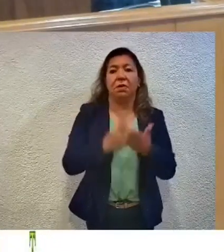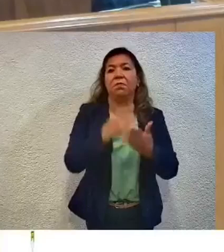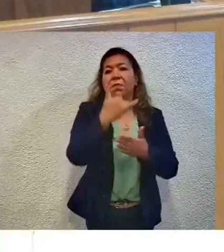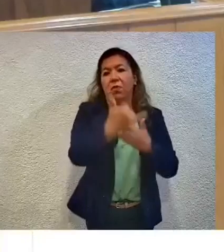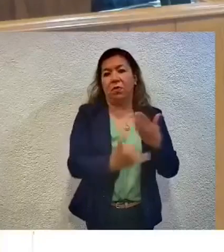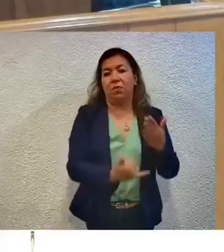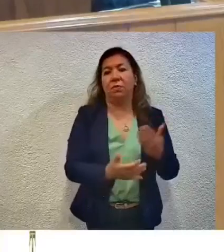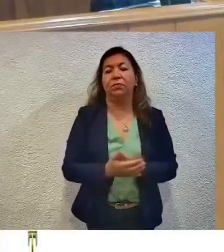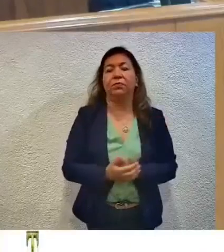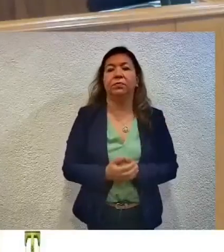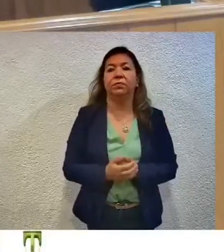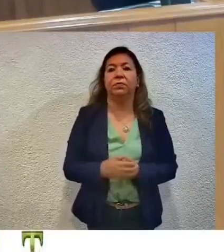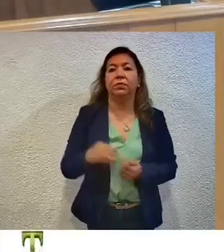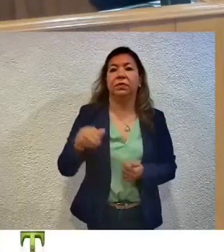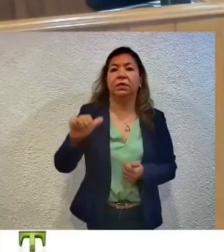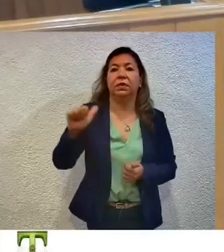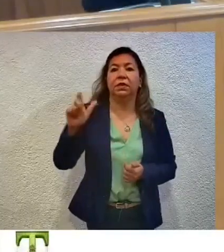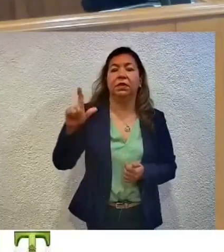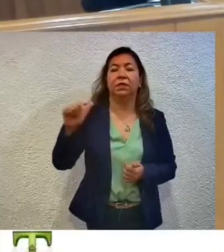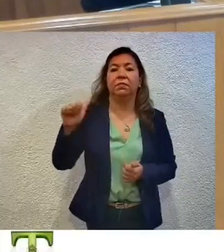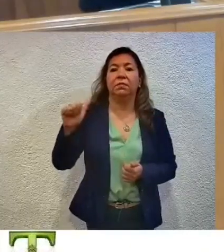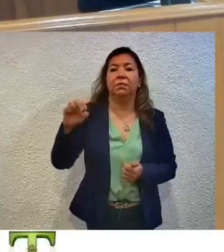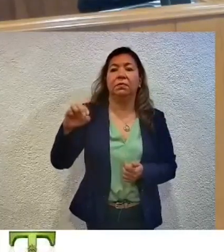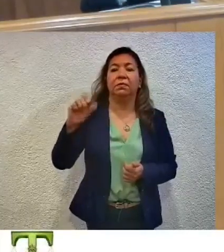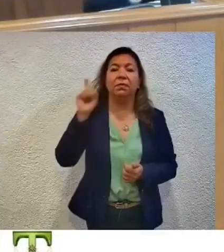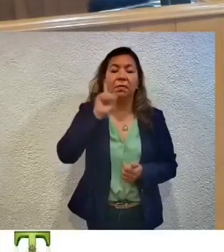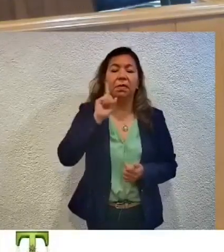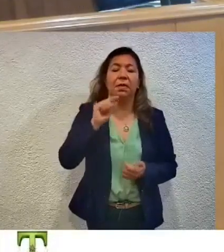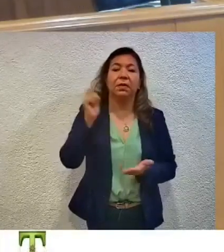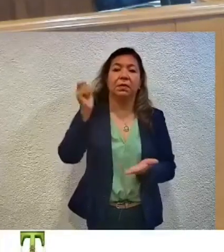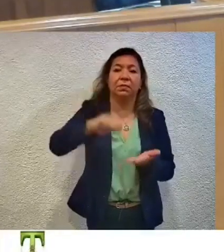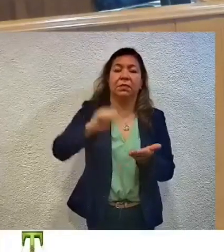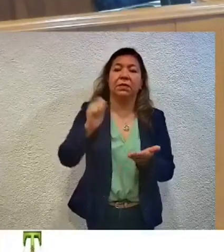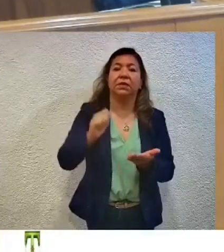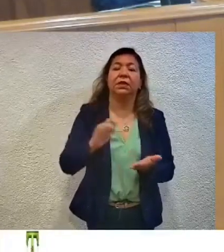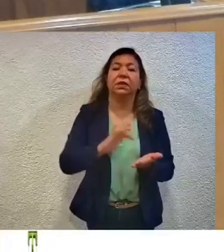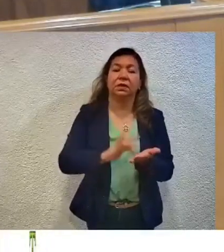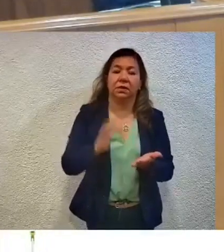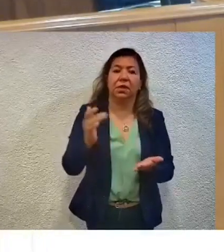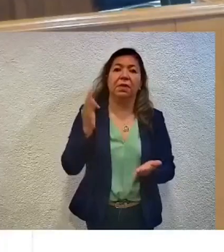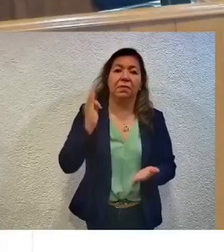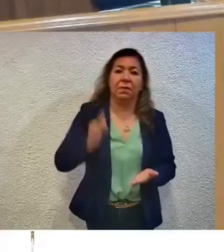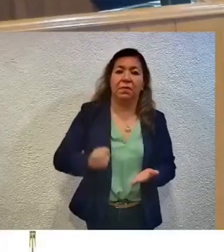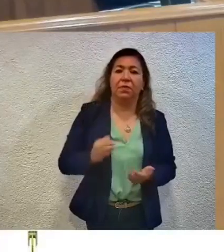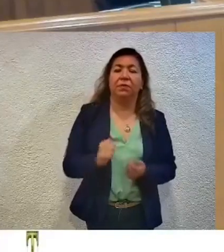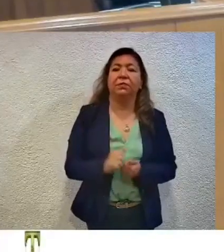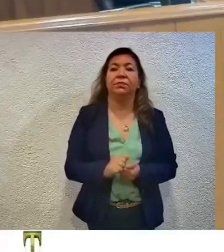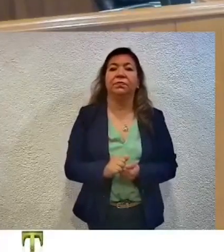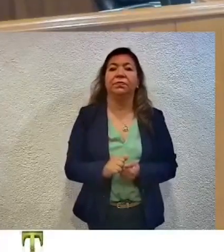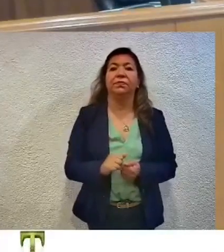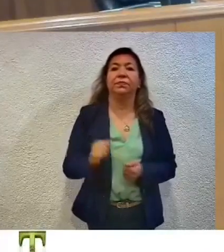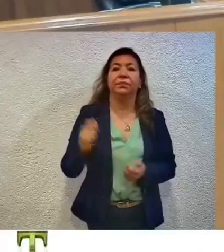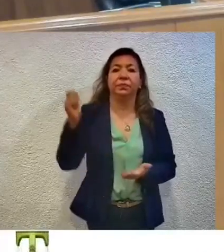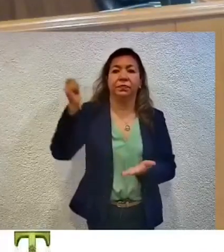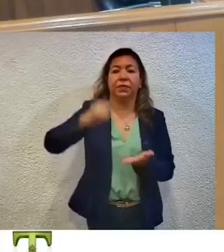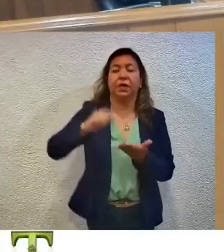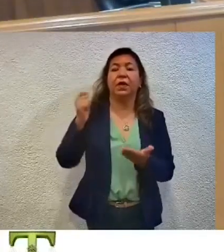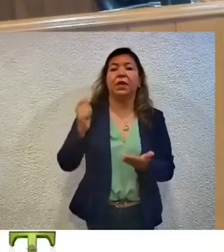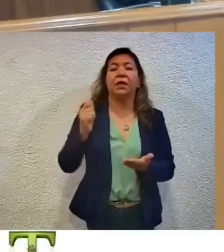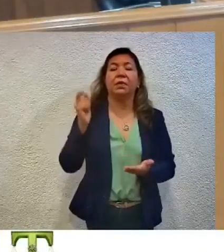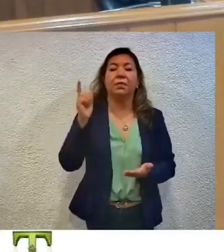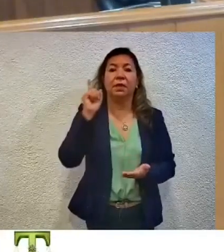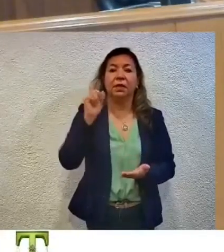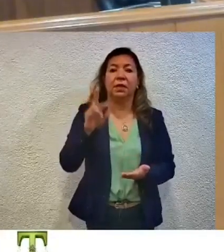magistrado. Magistrada Almadelia Eugenio Alcaraz. Con el proyecto. Gracias, magistrada. Magistrada Hilda Rosa Delgado Brito. A favor del proyecto.